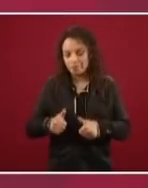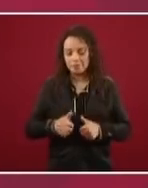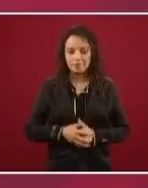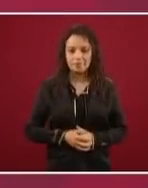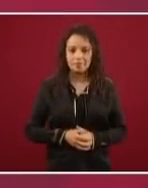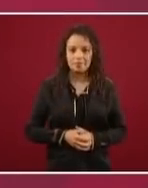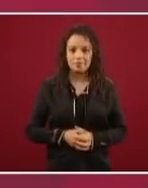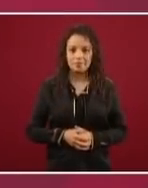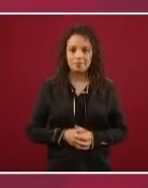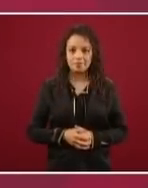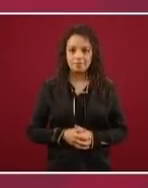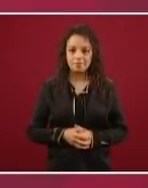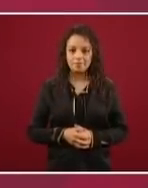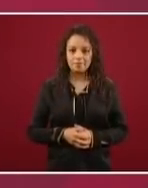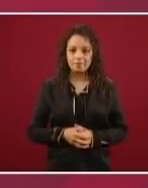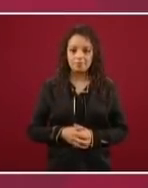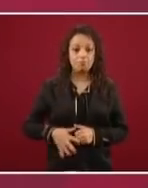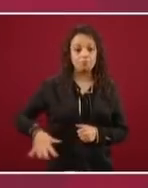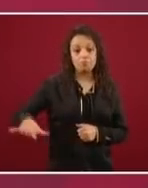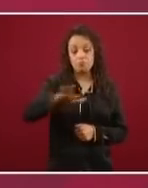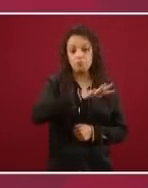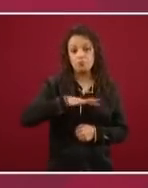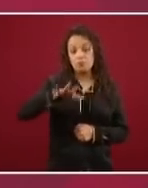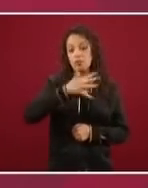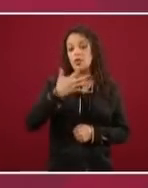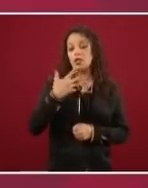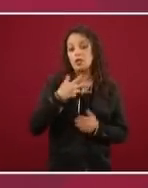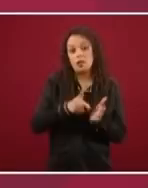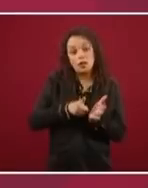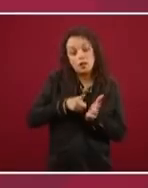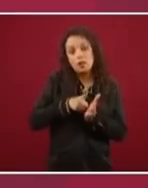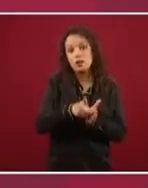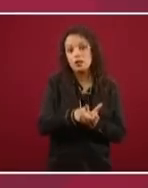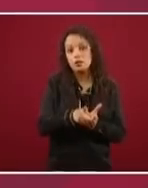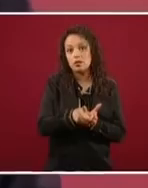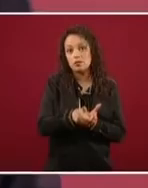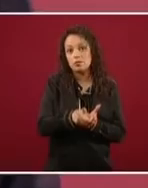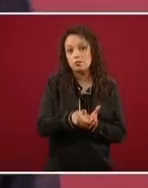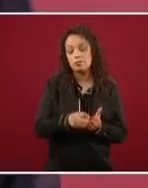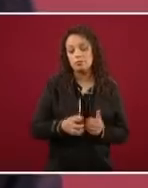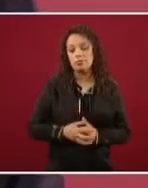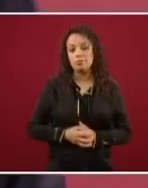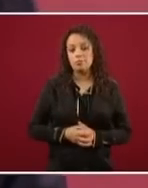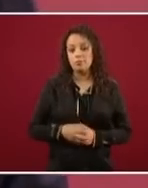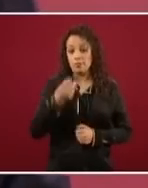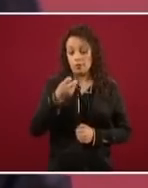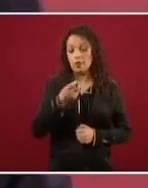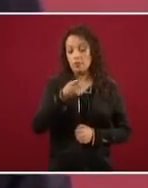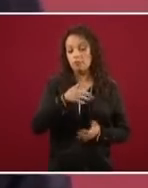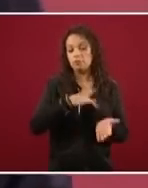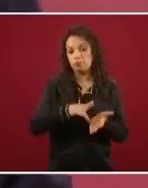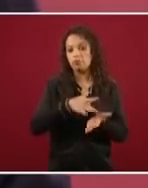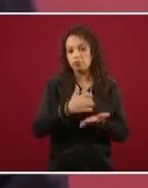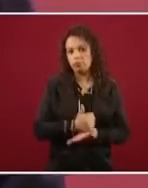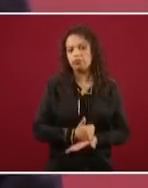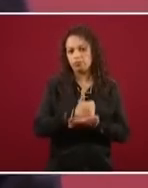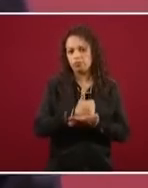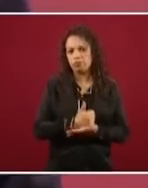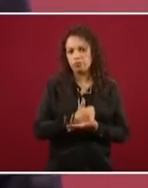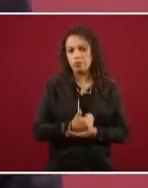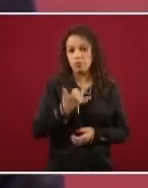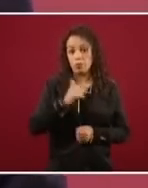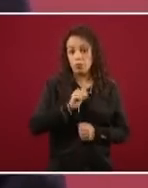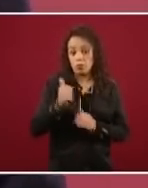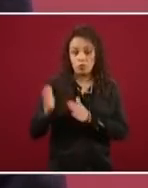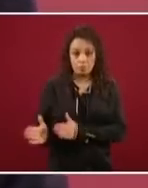las prestaciones sociales a las que tienen derecho esto ayuda lo otro que nos está ayudando también